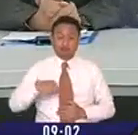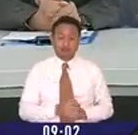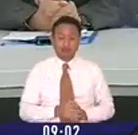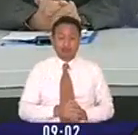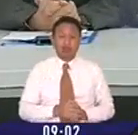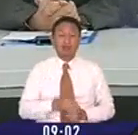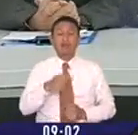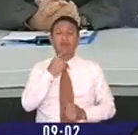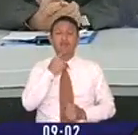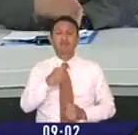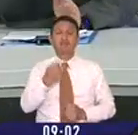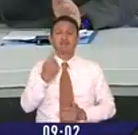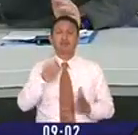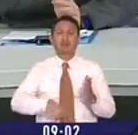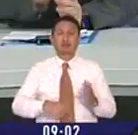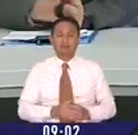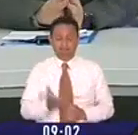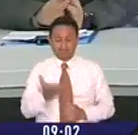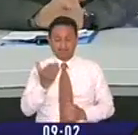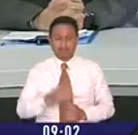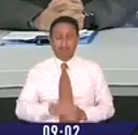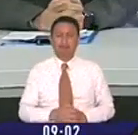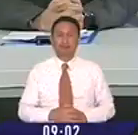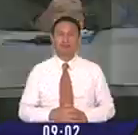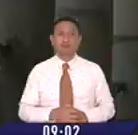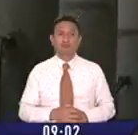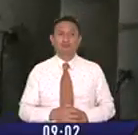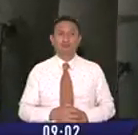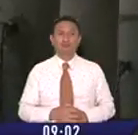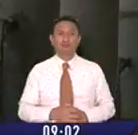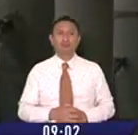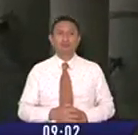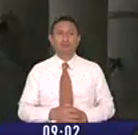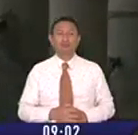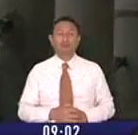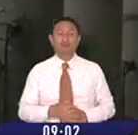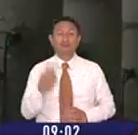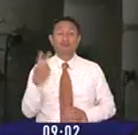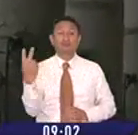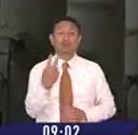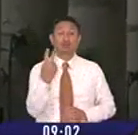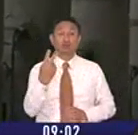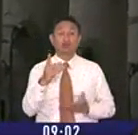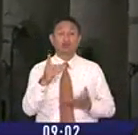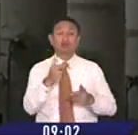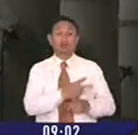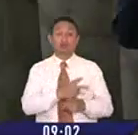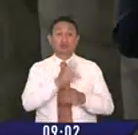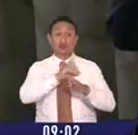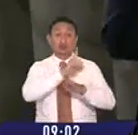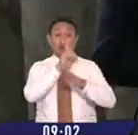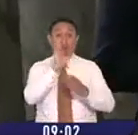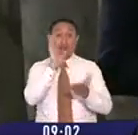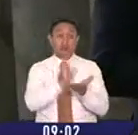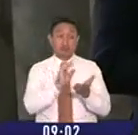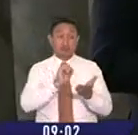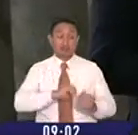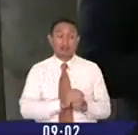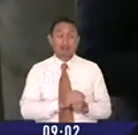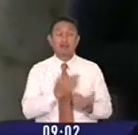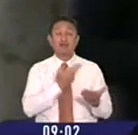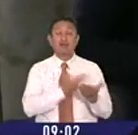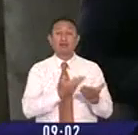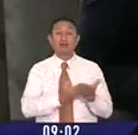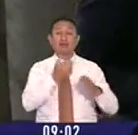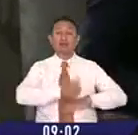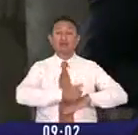el resultado de esta reunión? Le contamos. Es la segunda vez que el Consejo Directivo del IES se reúne con las autoridades